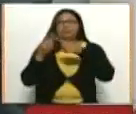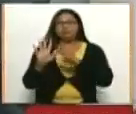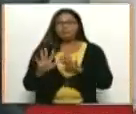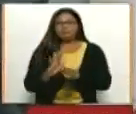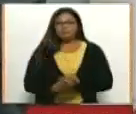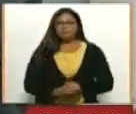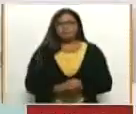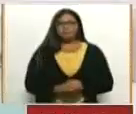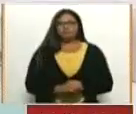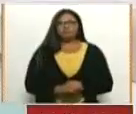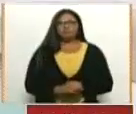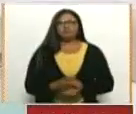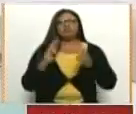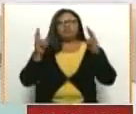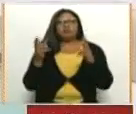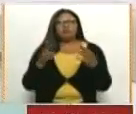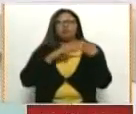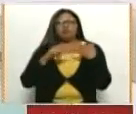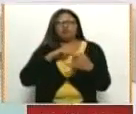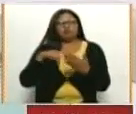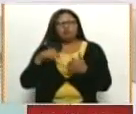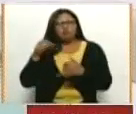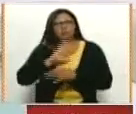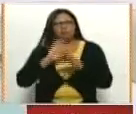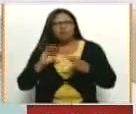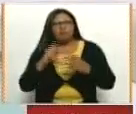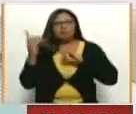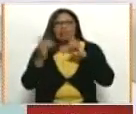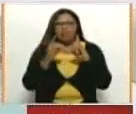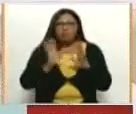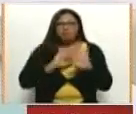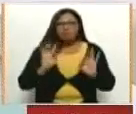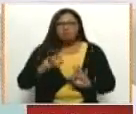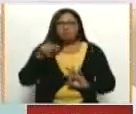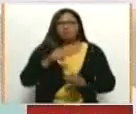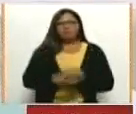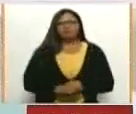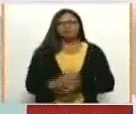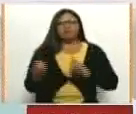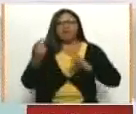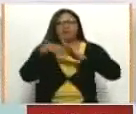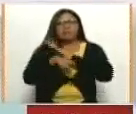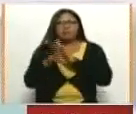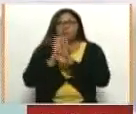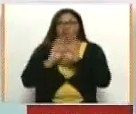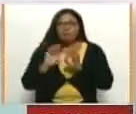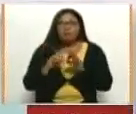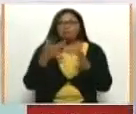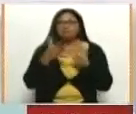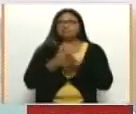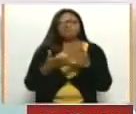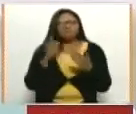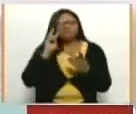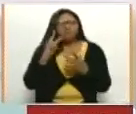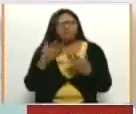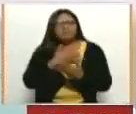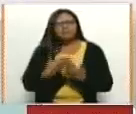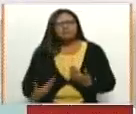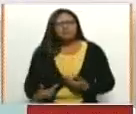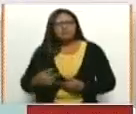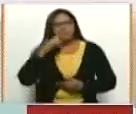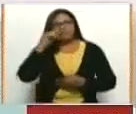Pero es un tema que nos corresponde a nosotros, ¿no? Tiene que ver con un tema de diálogo. Y es un tema que diálogo interno, que es precisamente lo que está planteando el presidente. O